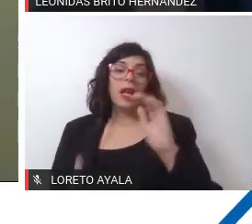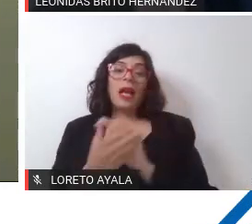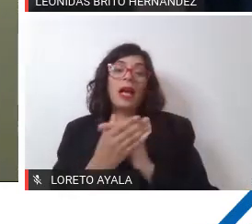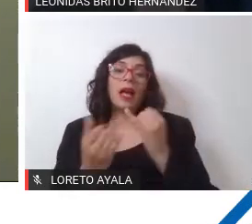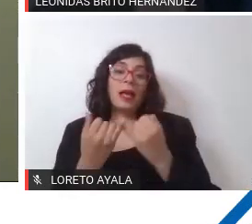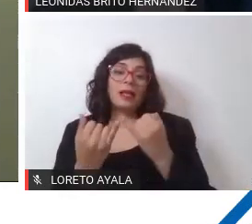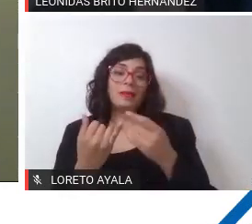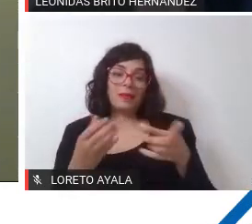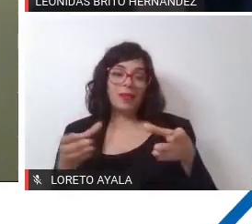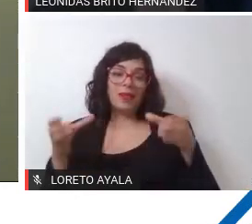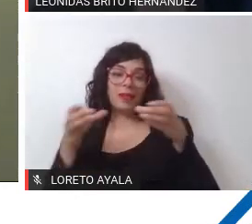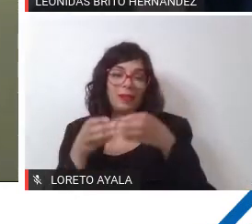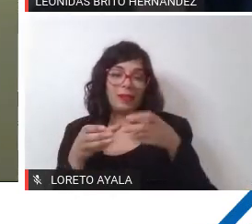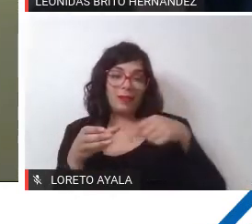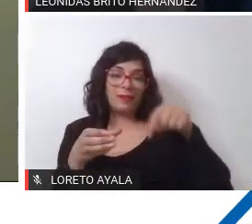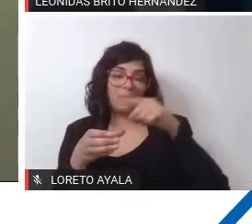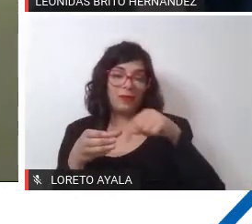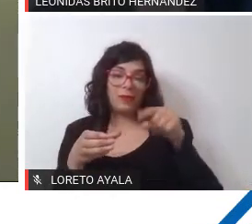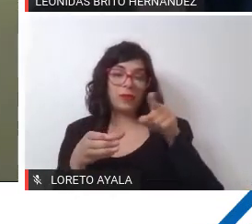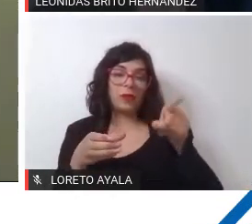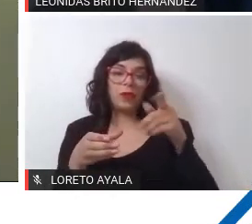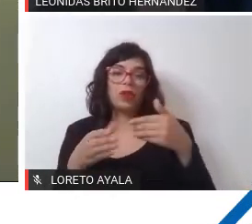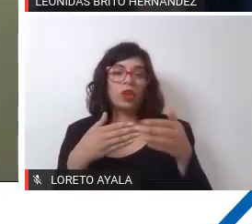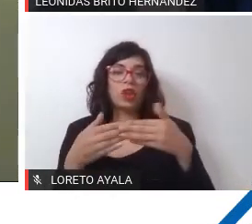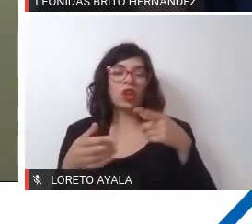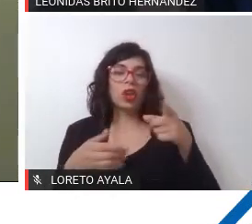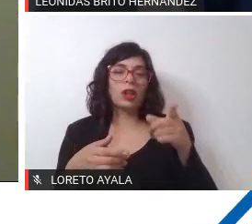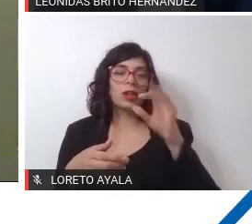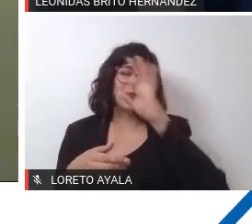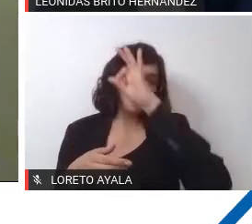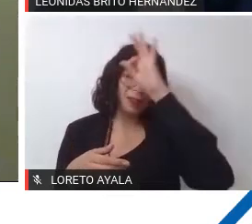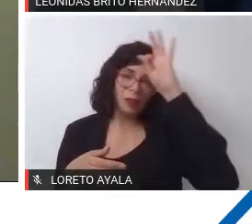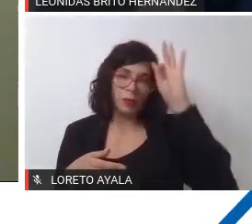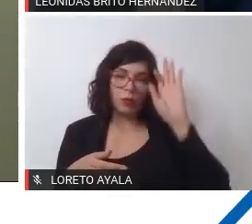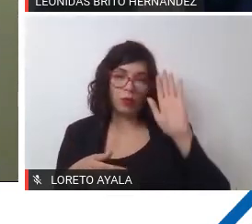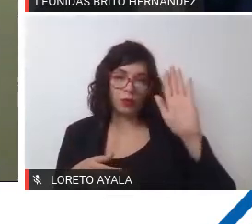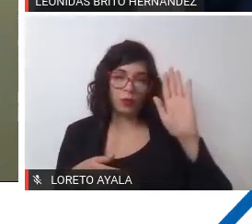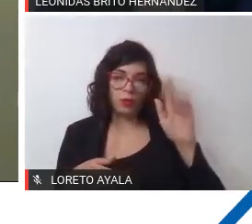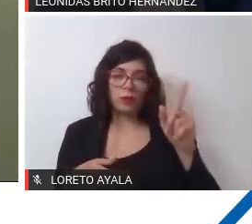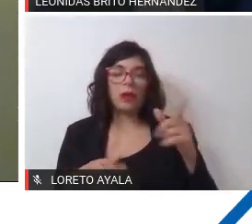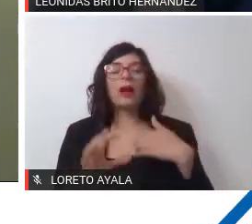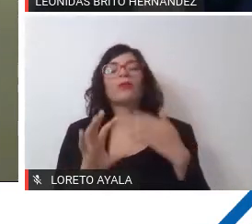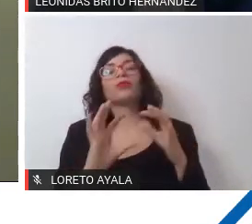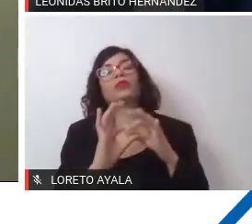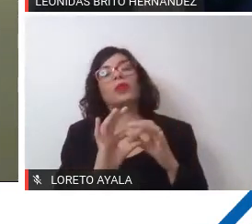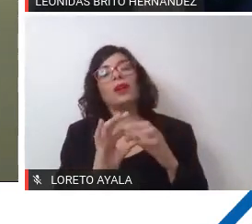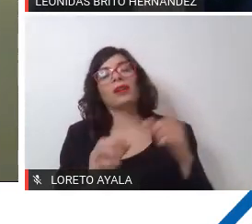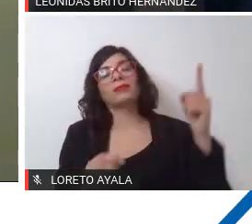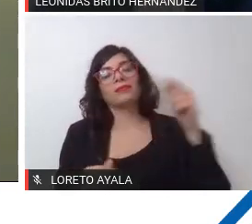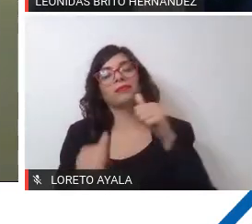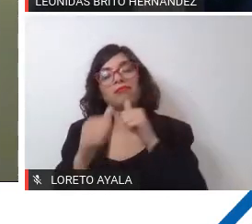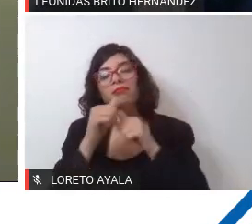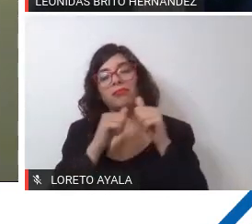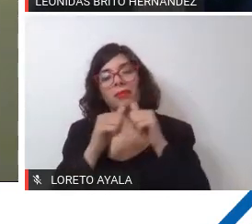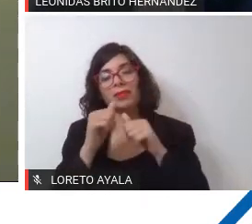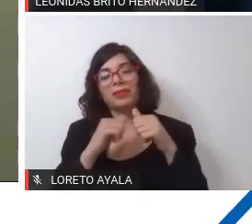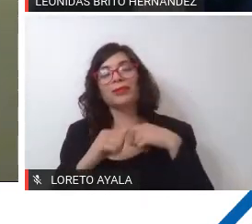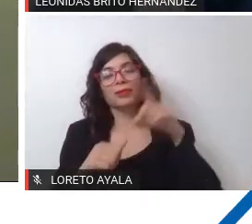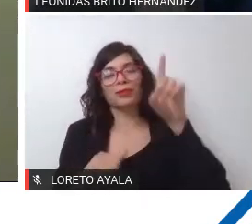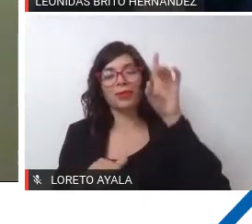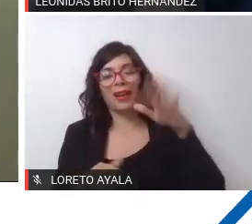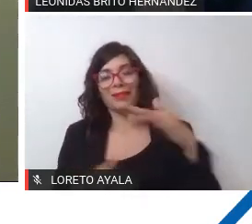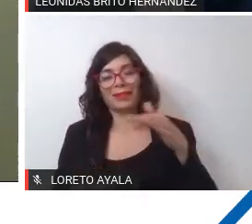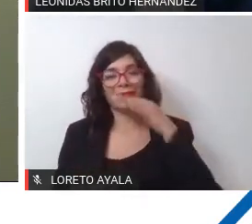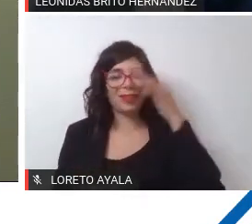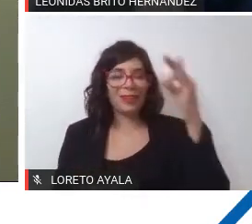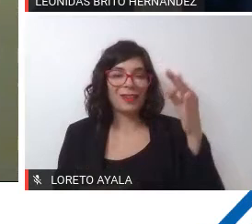equipo de la comuna de Temuco. Solo Marlene, agradecerte tu paciencia, tú sabes por qué te lo digo. Así que muchas